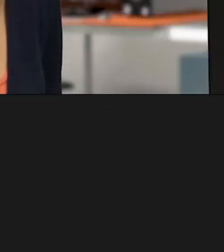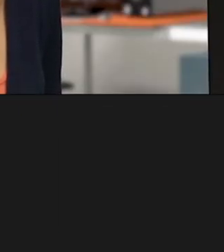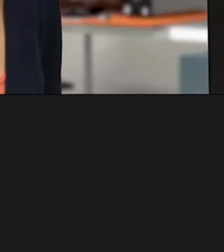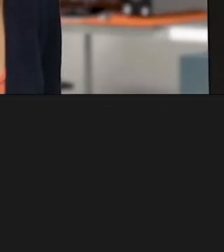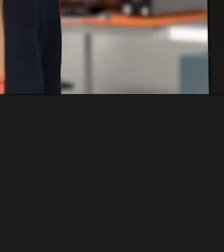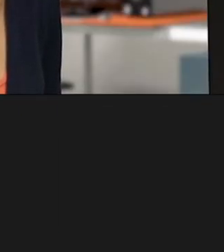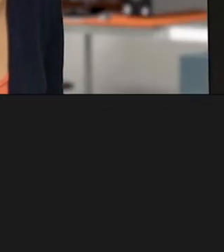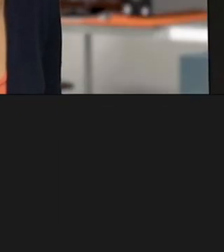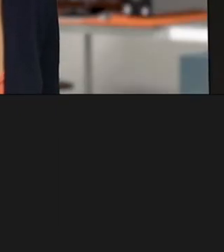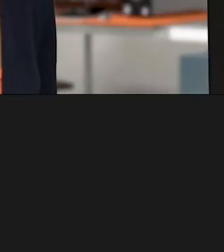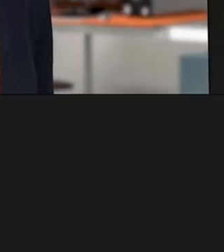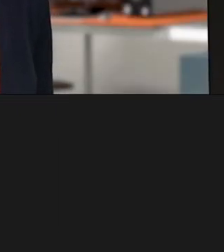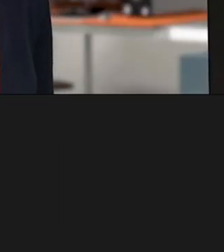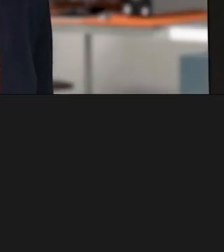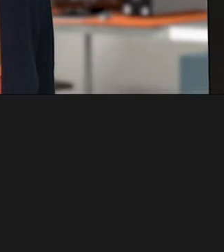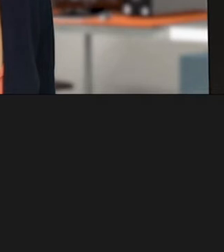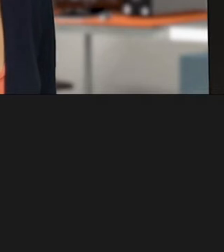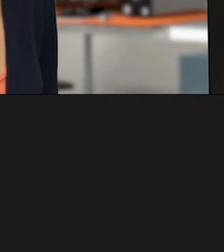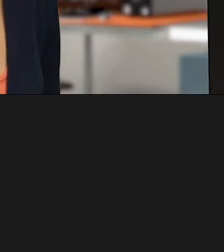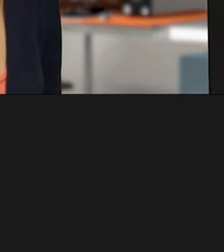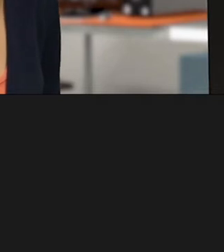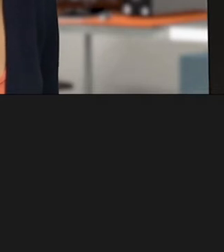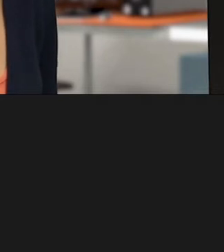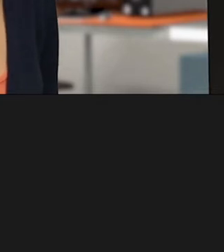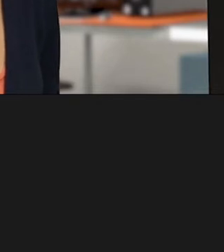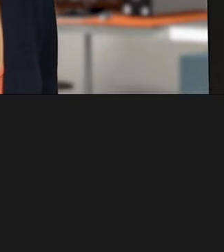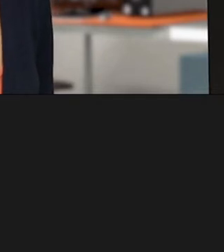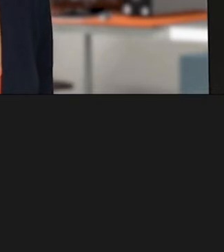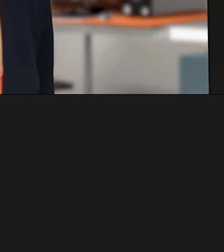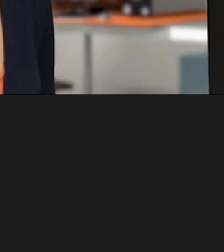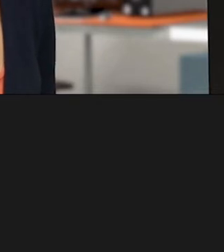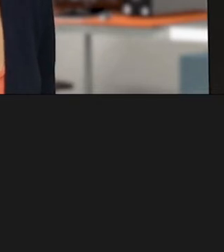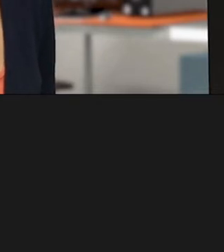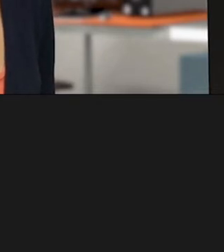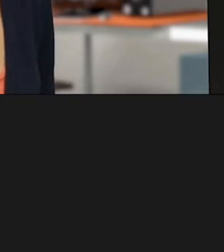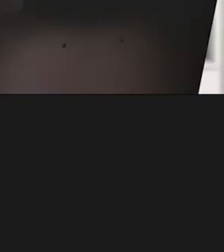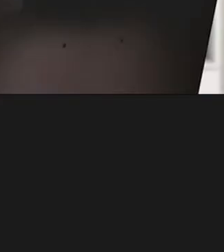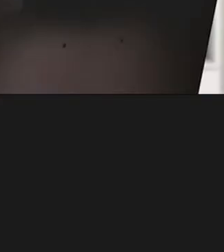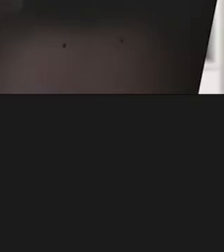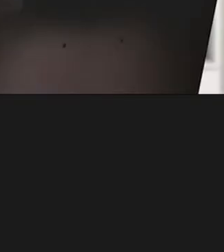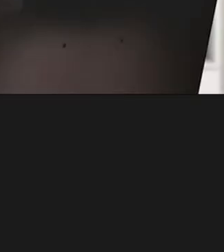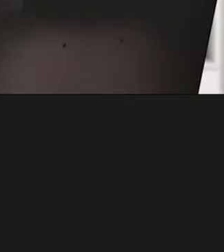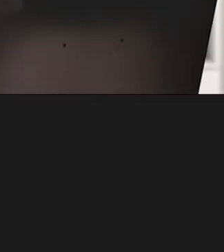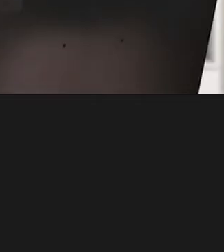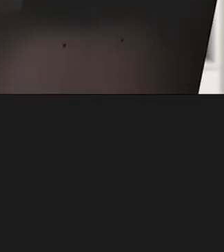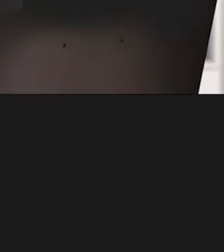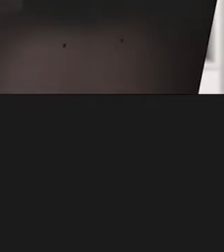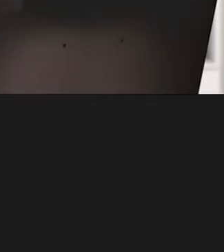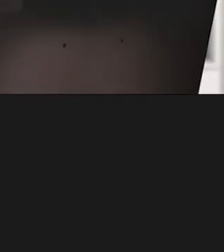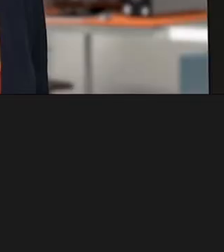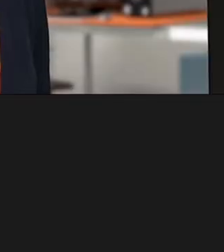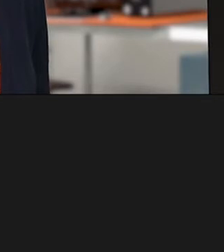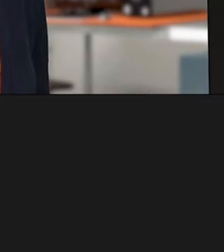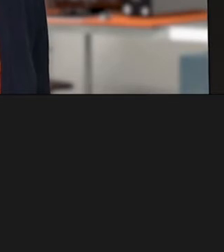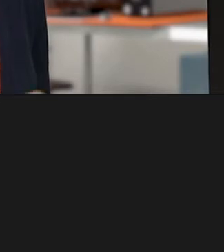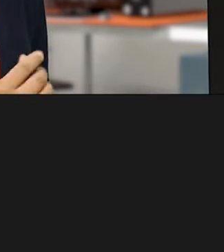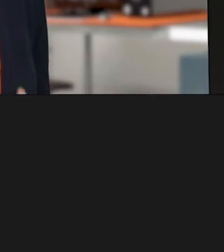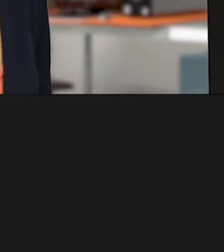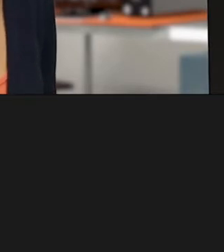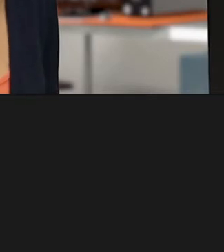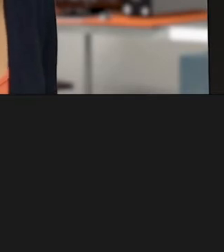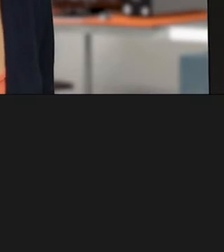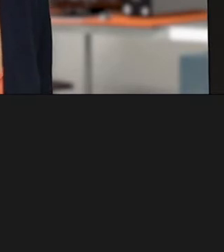ni siquiera lo mínimo para vivir bien. Ni ropa, ni casa, ni comida. Imagínate que no consigues trabajo porque